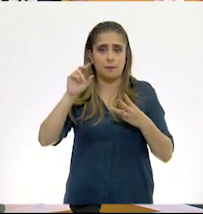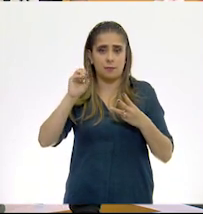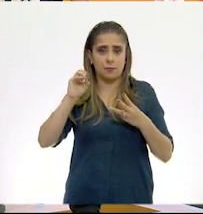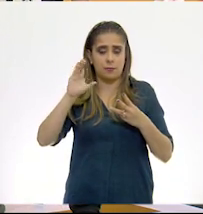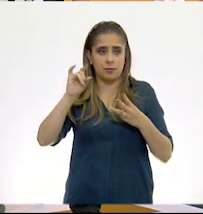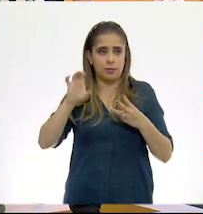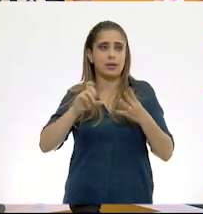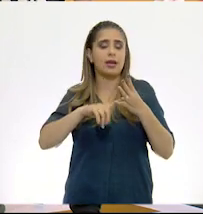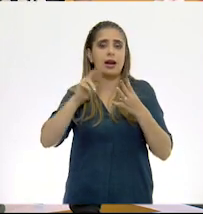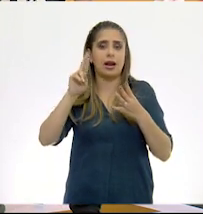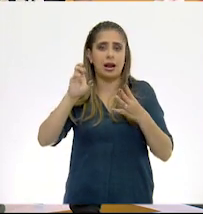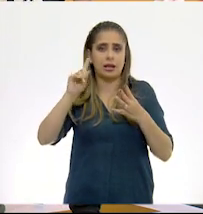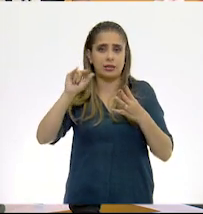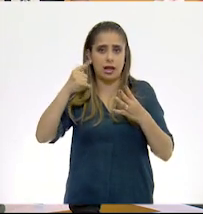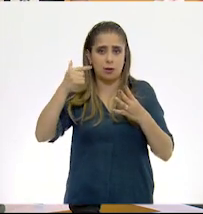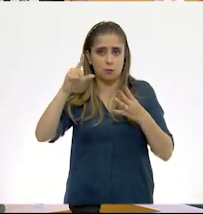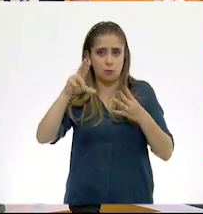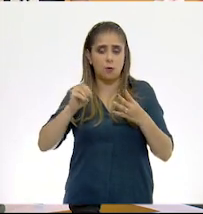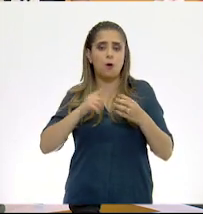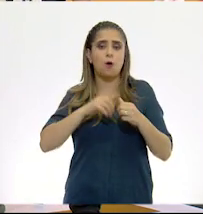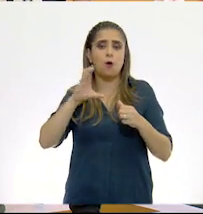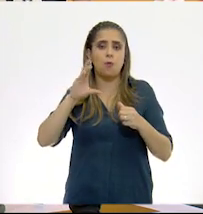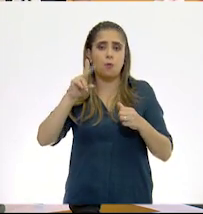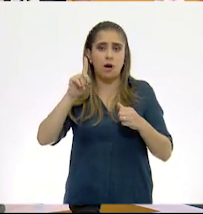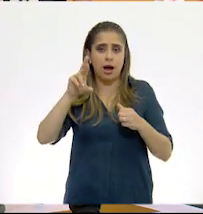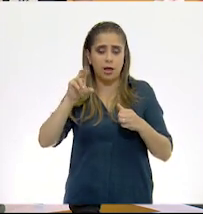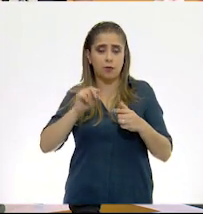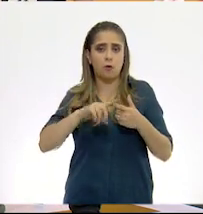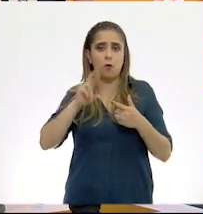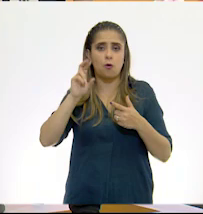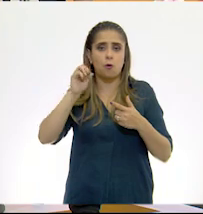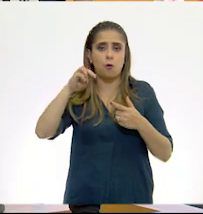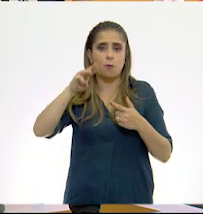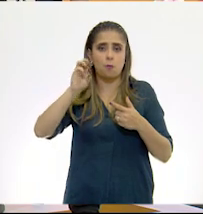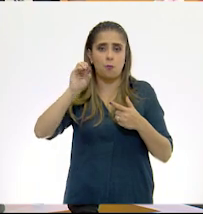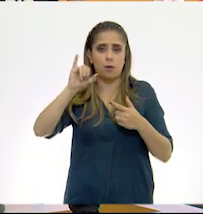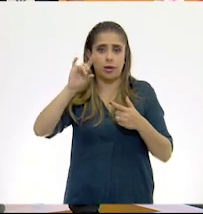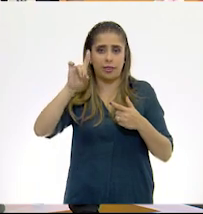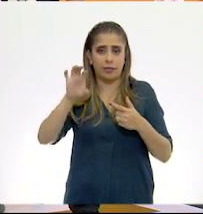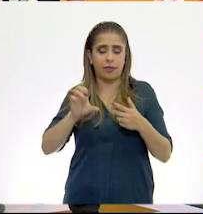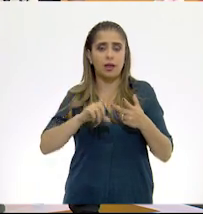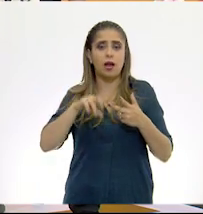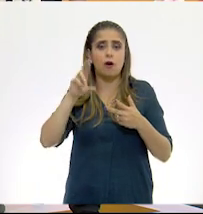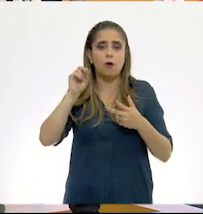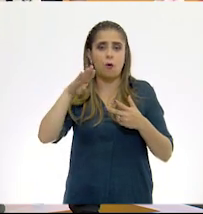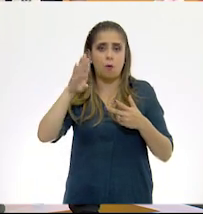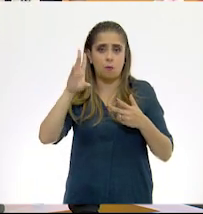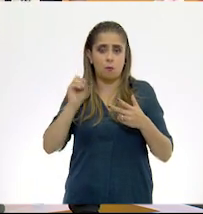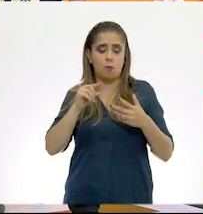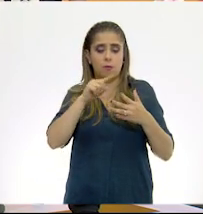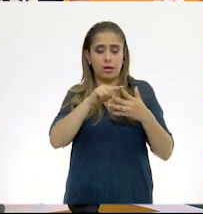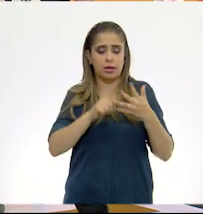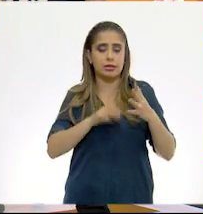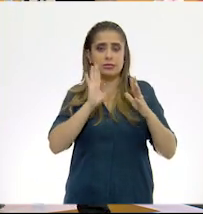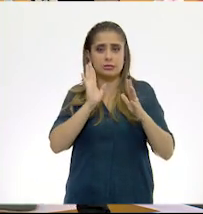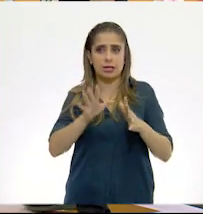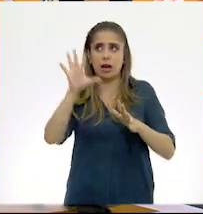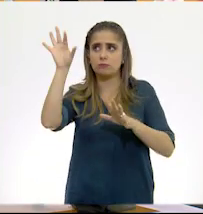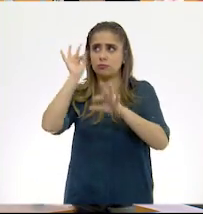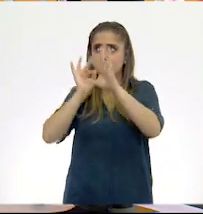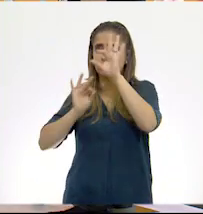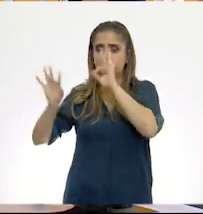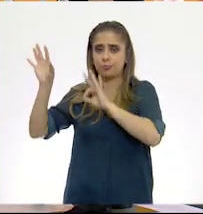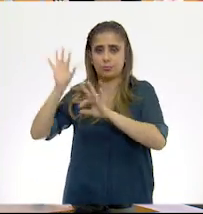cuadrado, un rectángulo, un romboide y un rombo. Entonces, no son muchas las figuras que nos